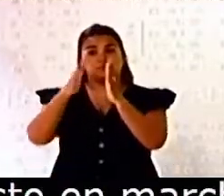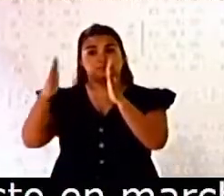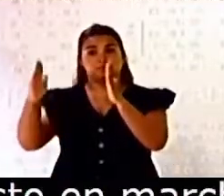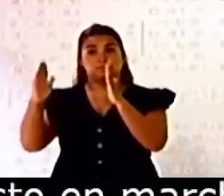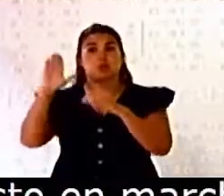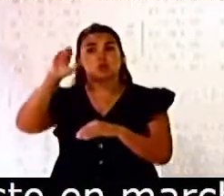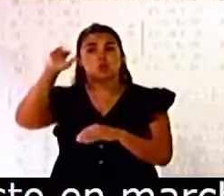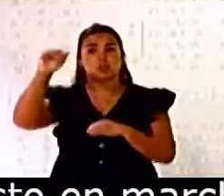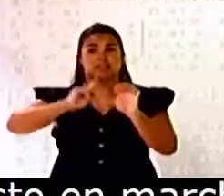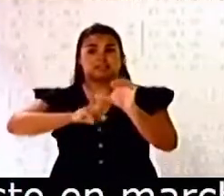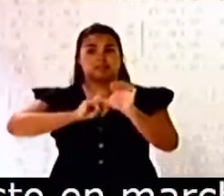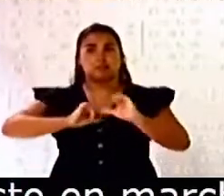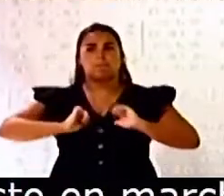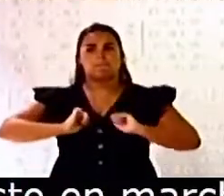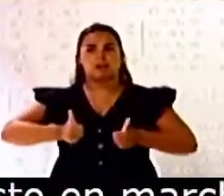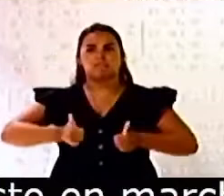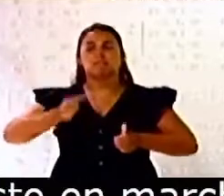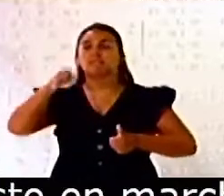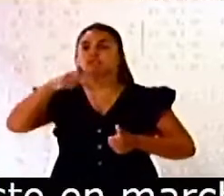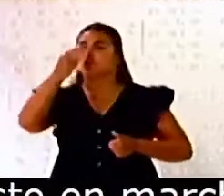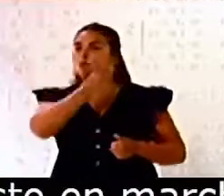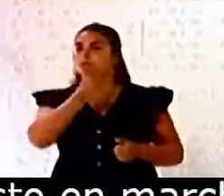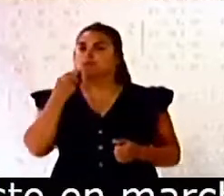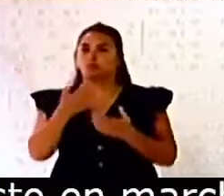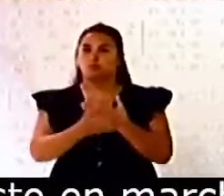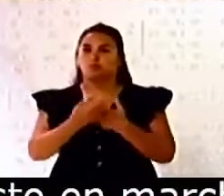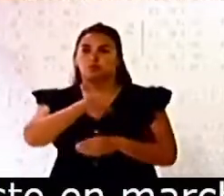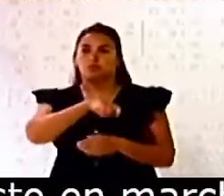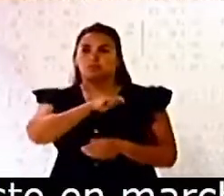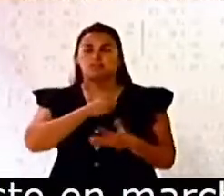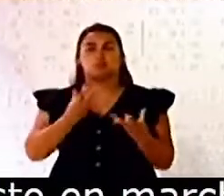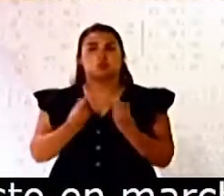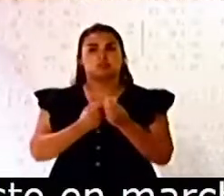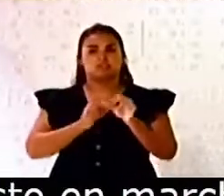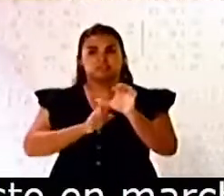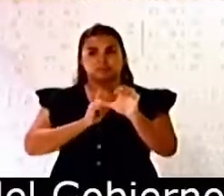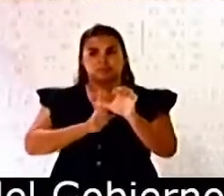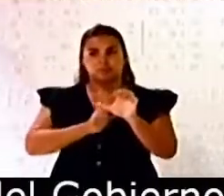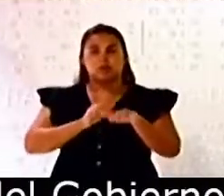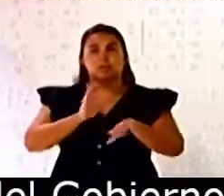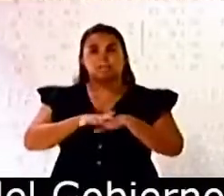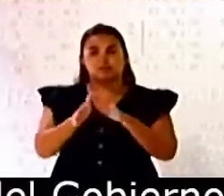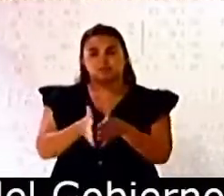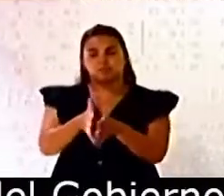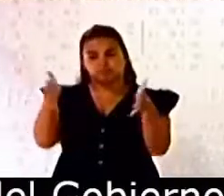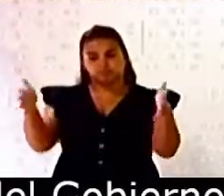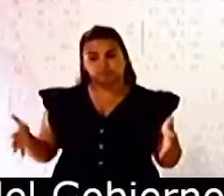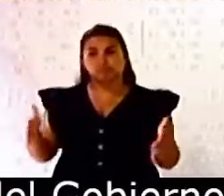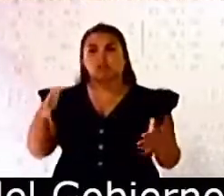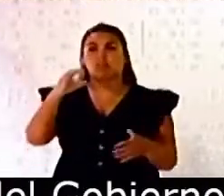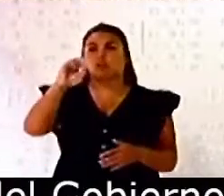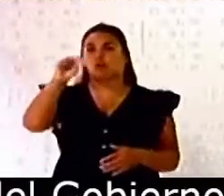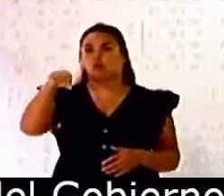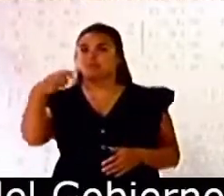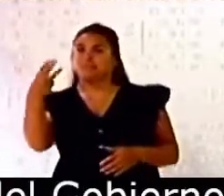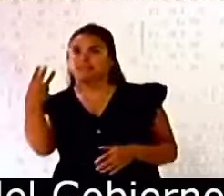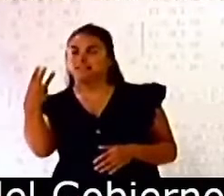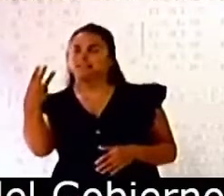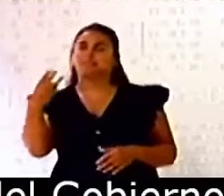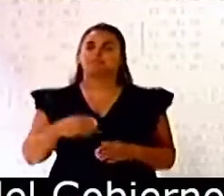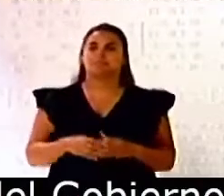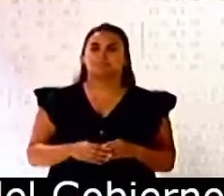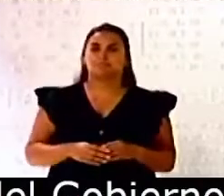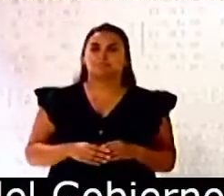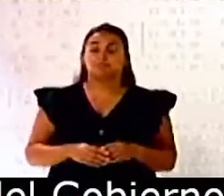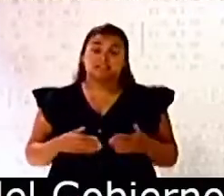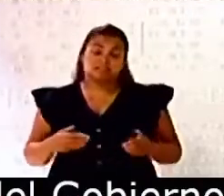Extremadura. Hay un amplio compromiso del Gobierno de España y de la Junta de Extremadura por ampliar la implantación del 0,3 y aún así